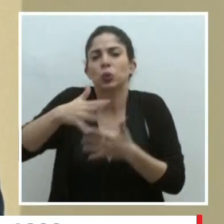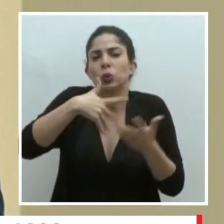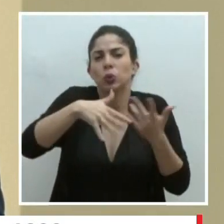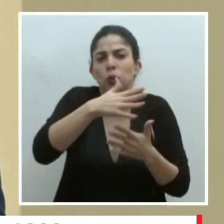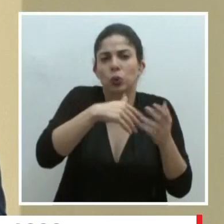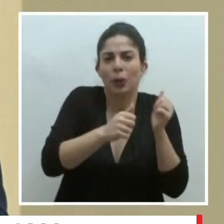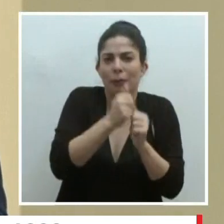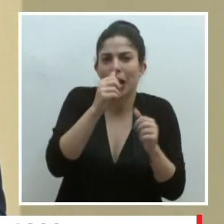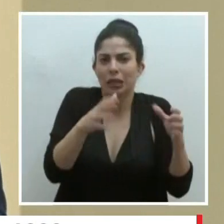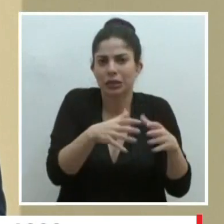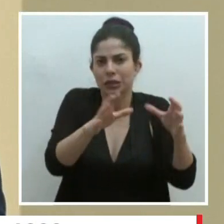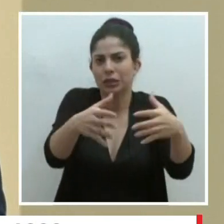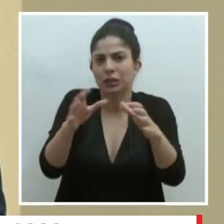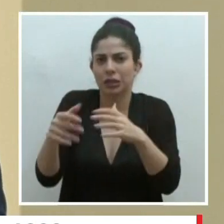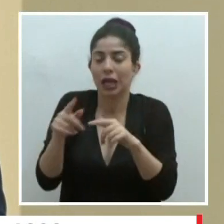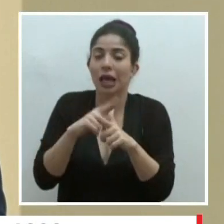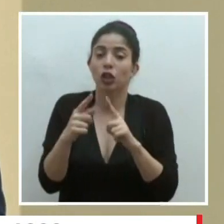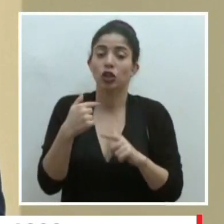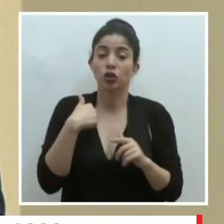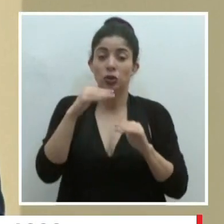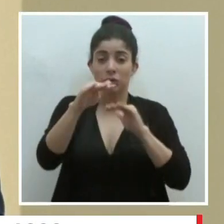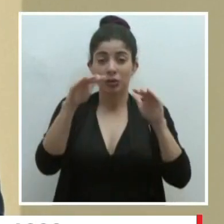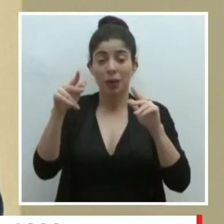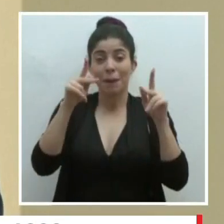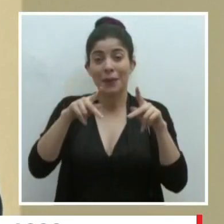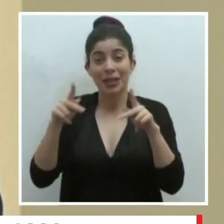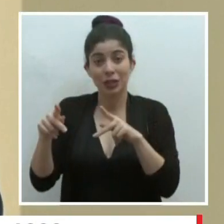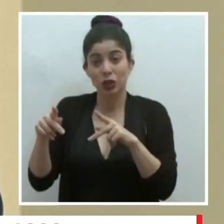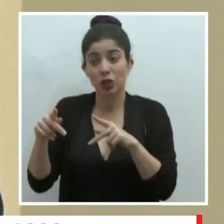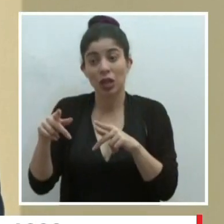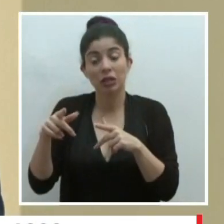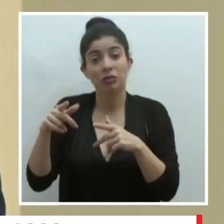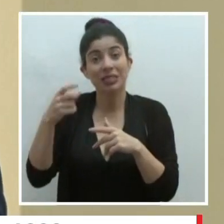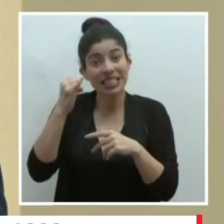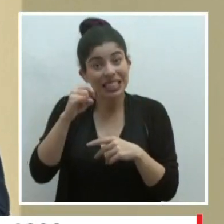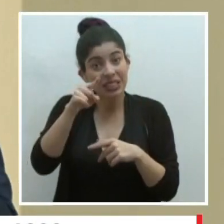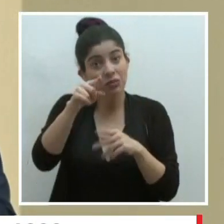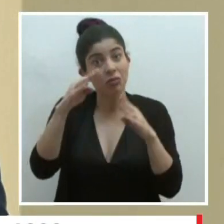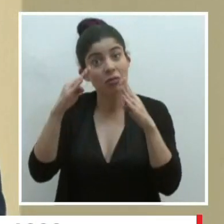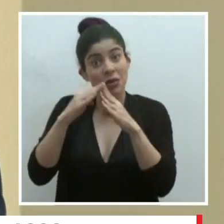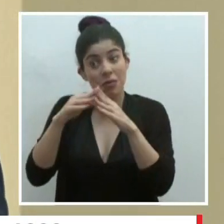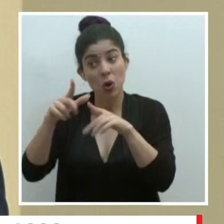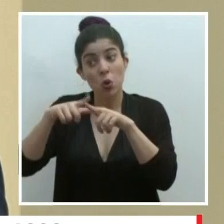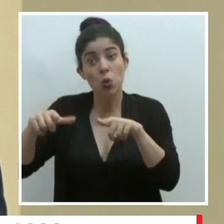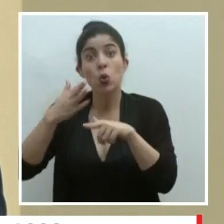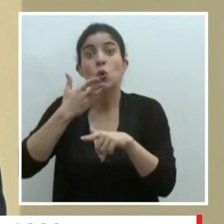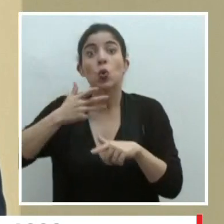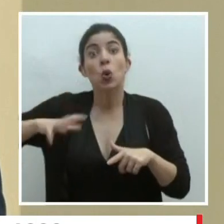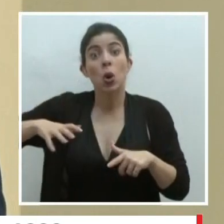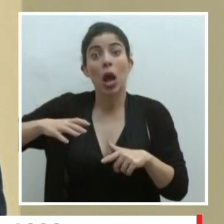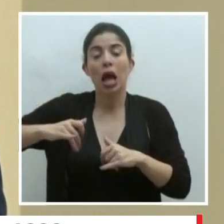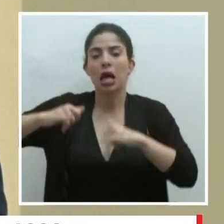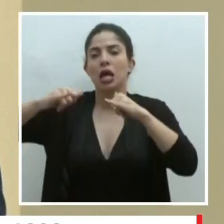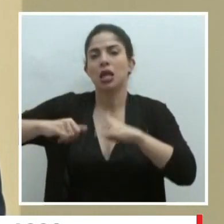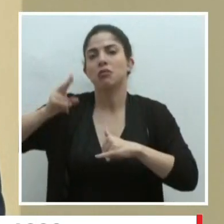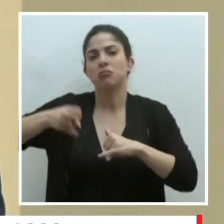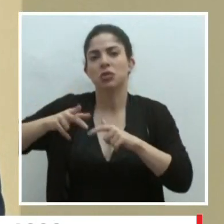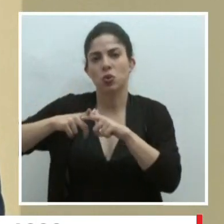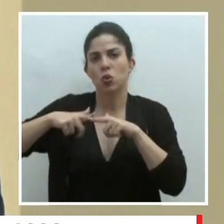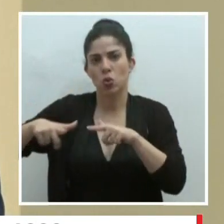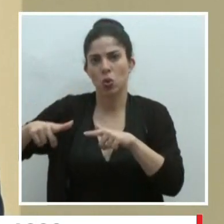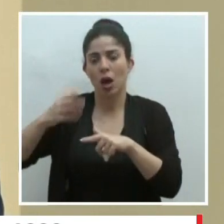llamado a que los habitantes de los cantones o distritos que ya tienen una alerta naranja, tratar de hacer su actividad en la misma zona, porque lo que